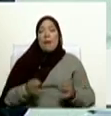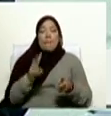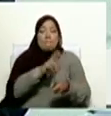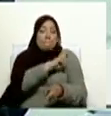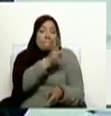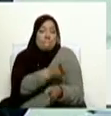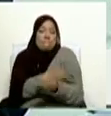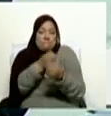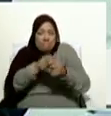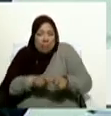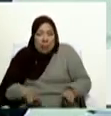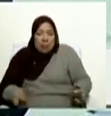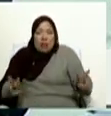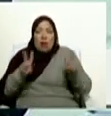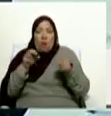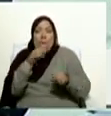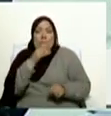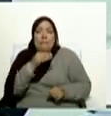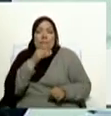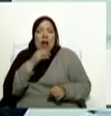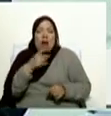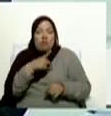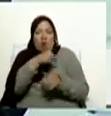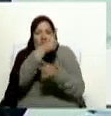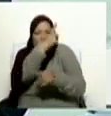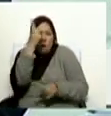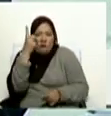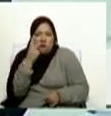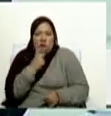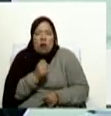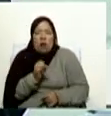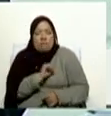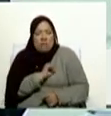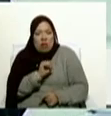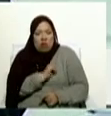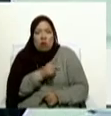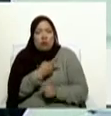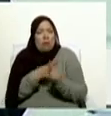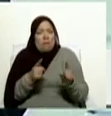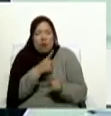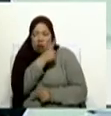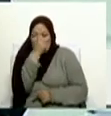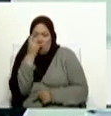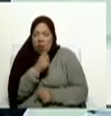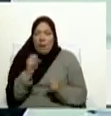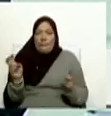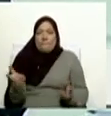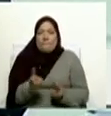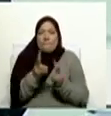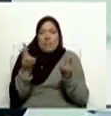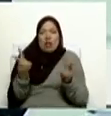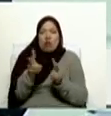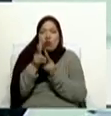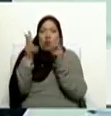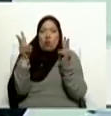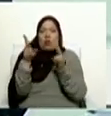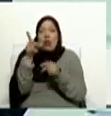fuimos bravios fuimos generosos también en la victoria